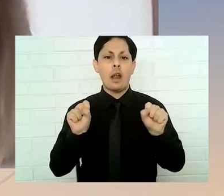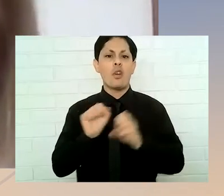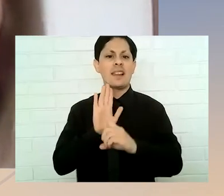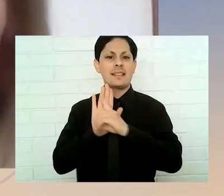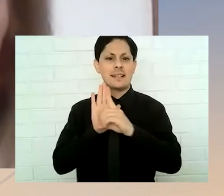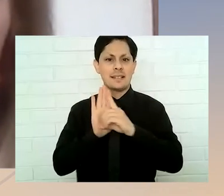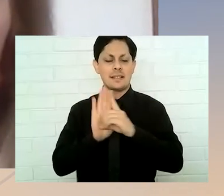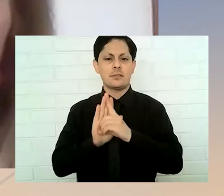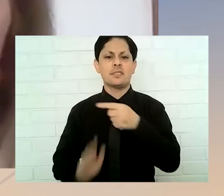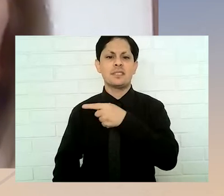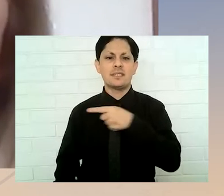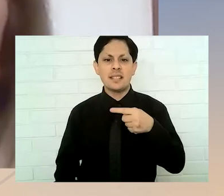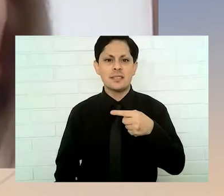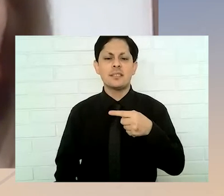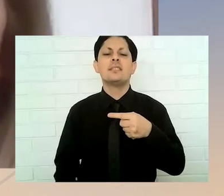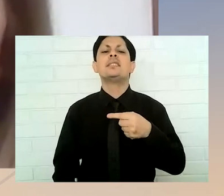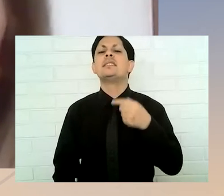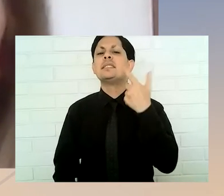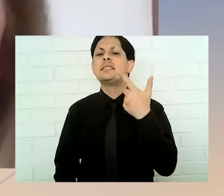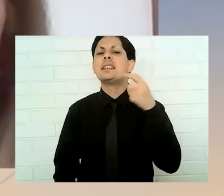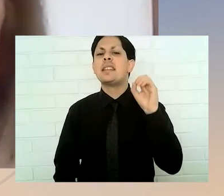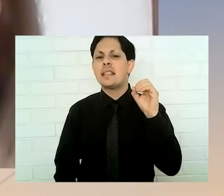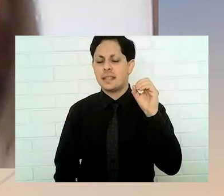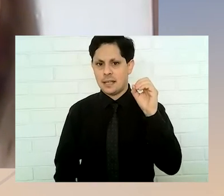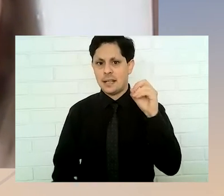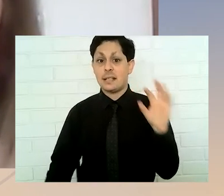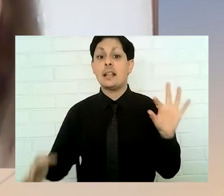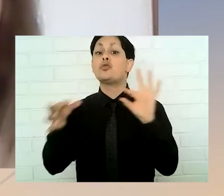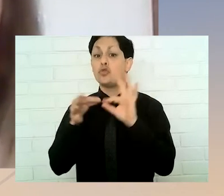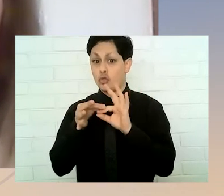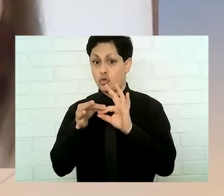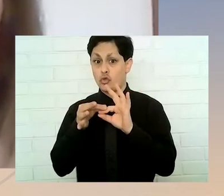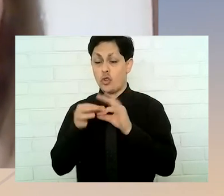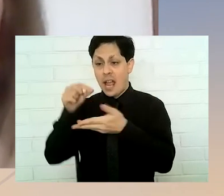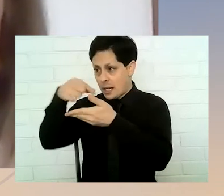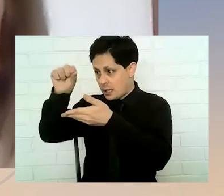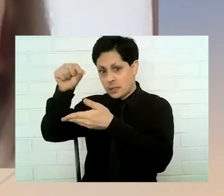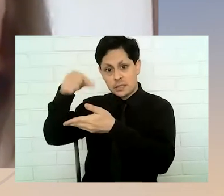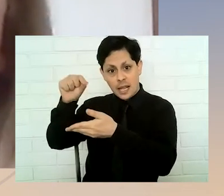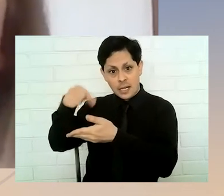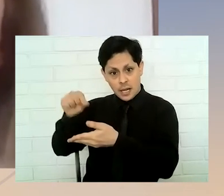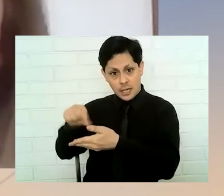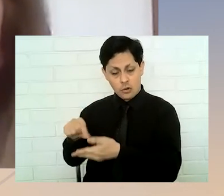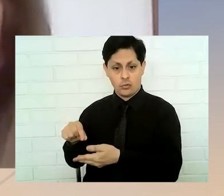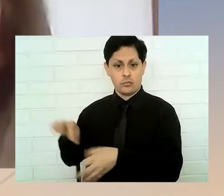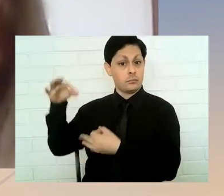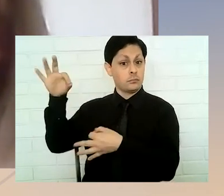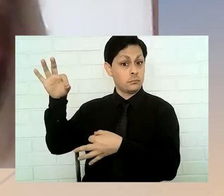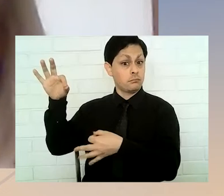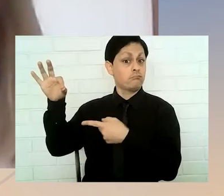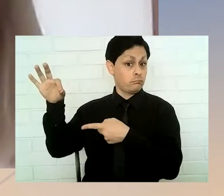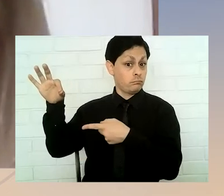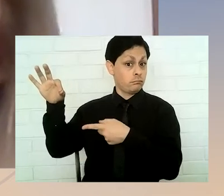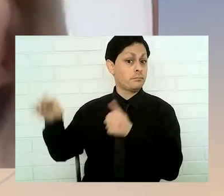170 en relación al diagnóstico. Creo que tenemos una tarea